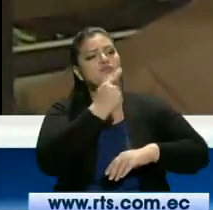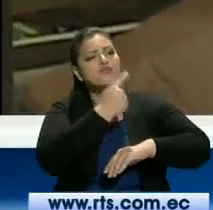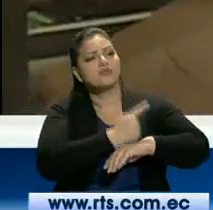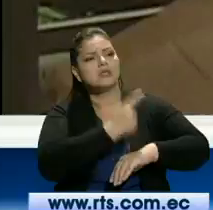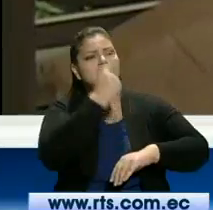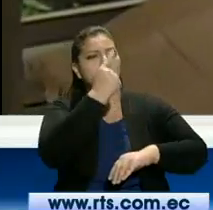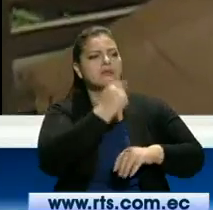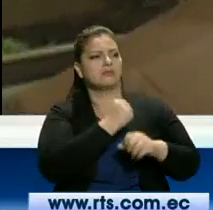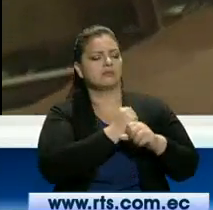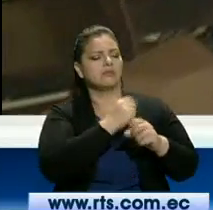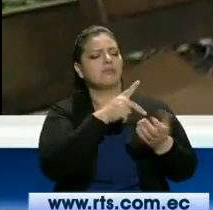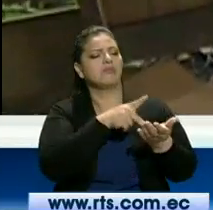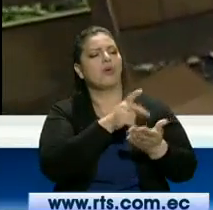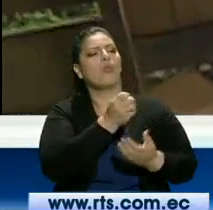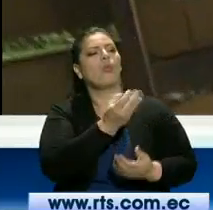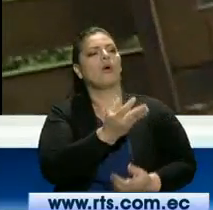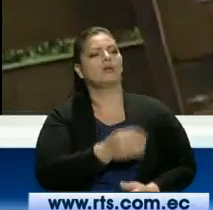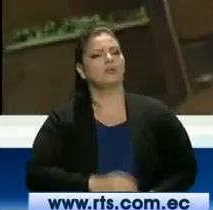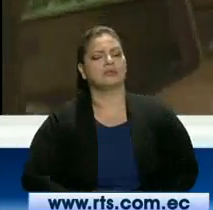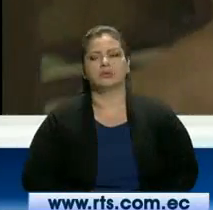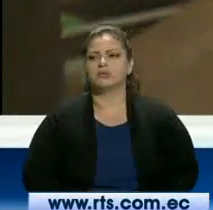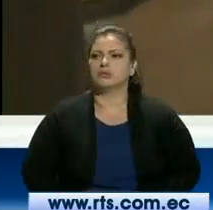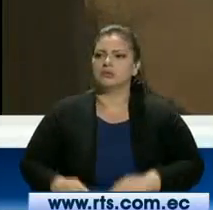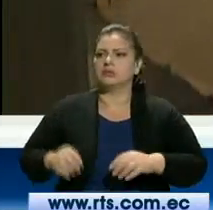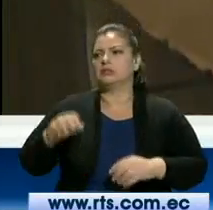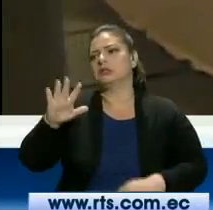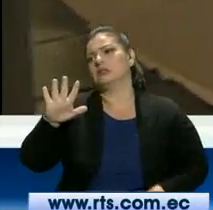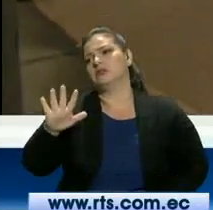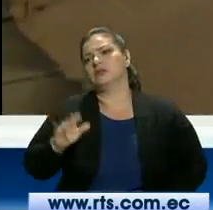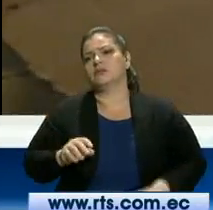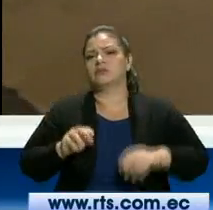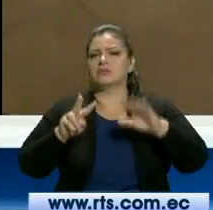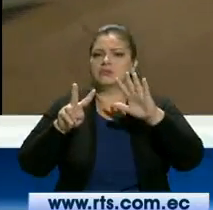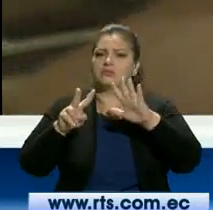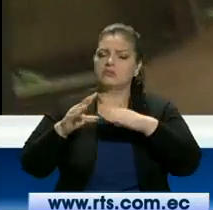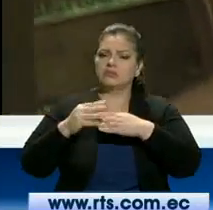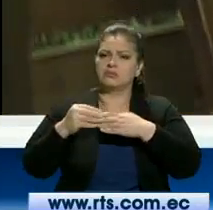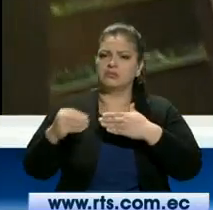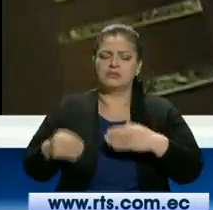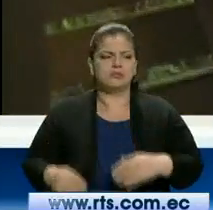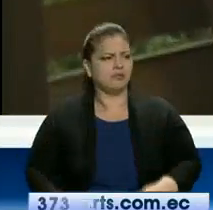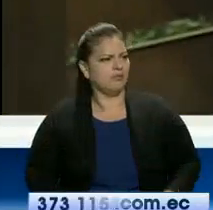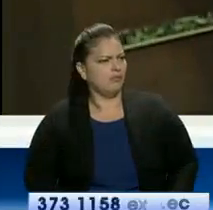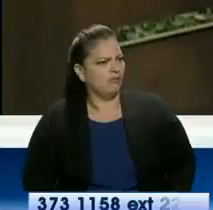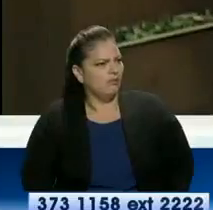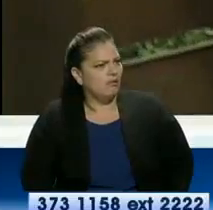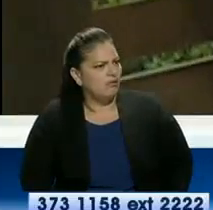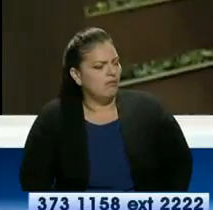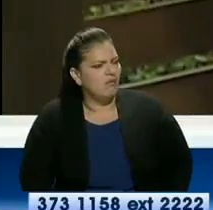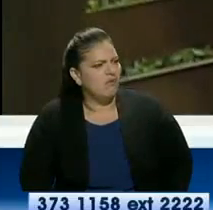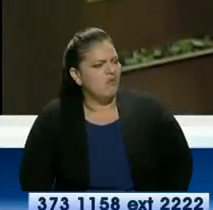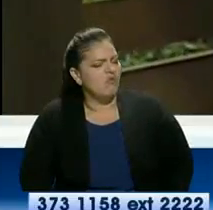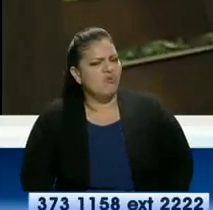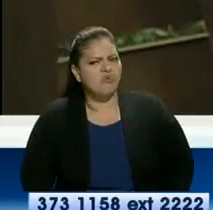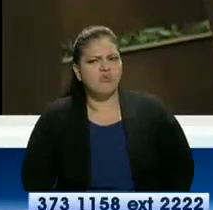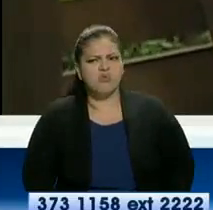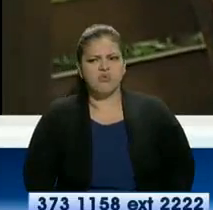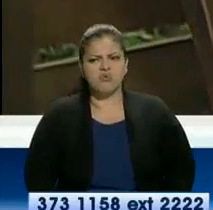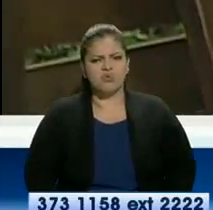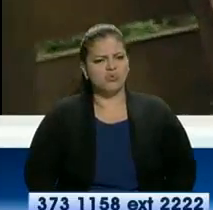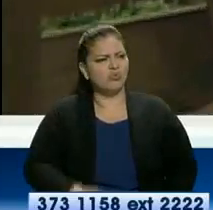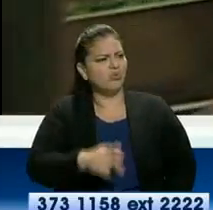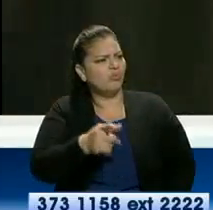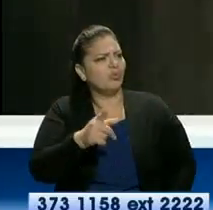$7, $5. ¿Para mantener a cuántas personas? Para mantener a mi hermana y mantenerme a mi hija. Como escucharon, el drama que vive esta